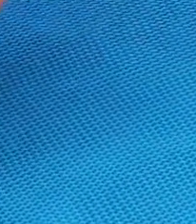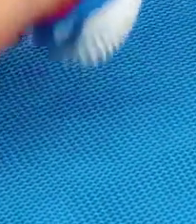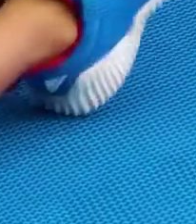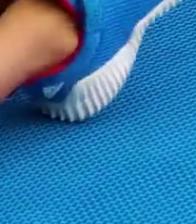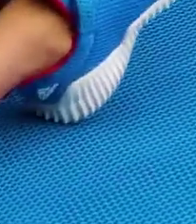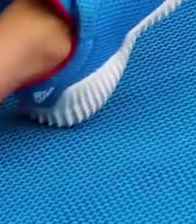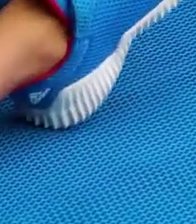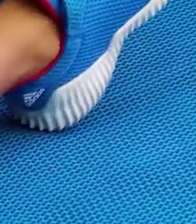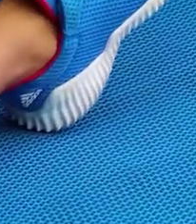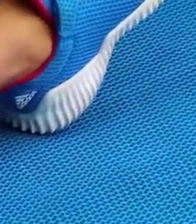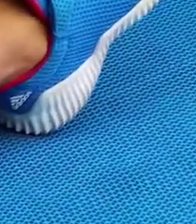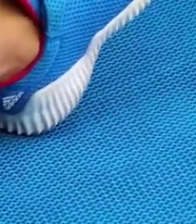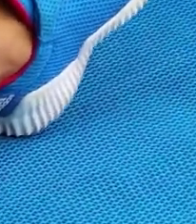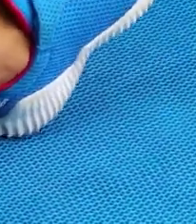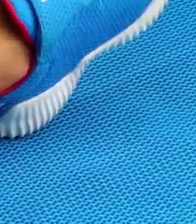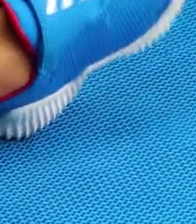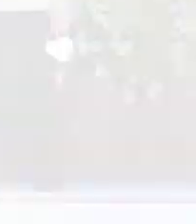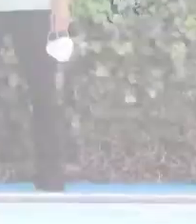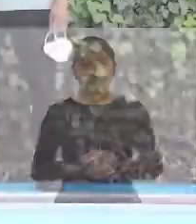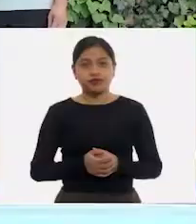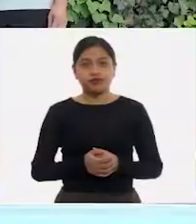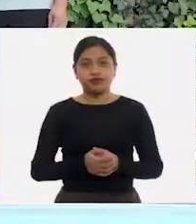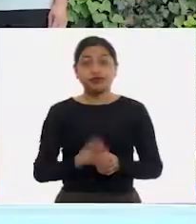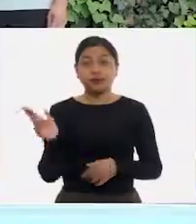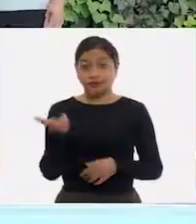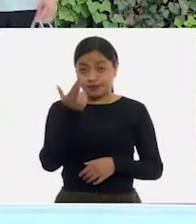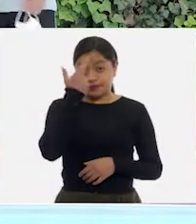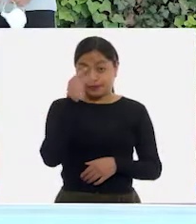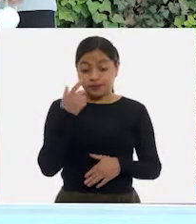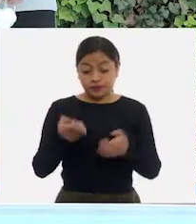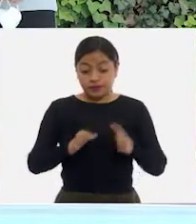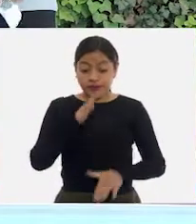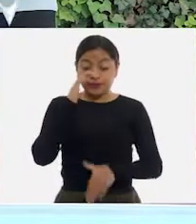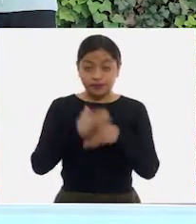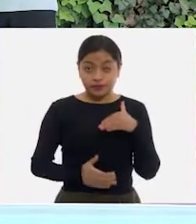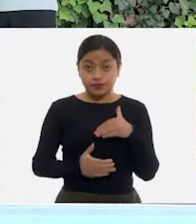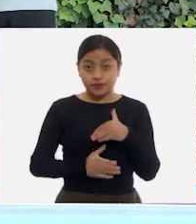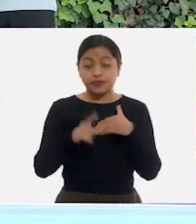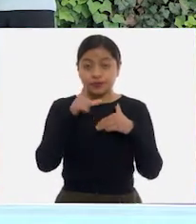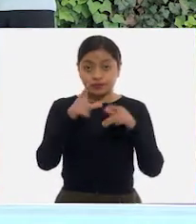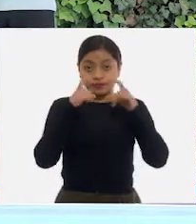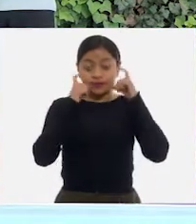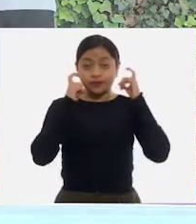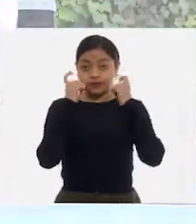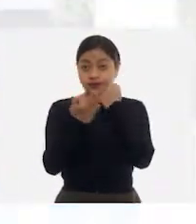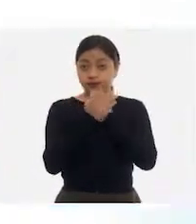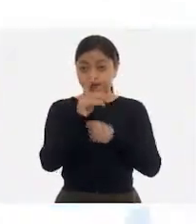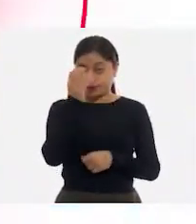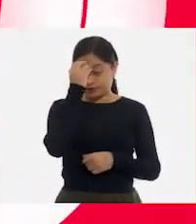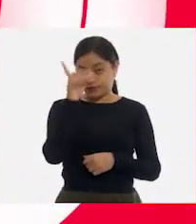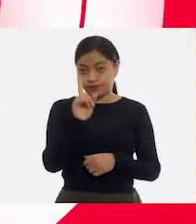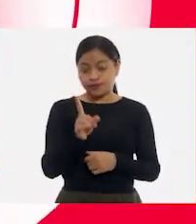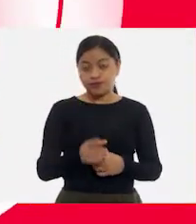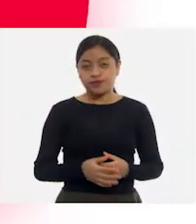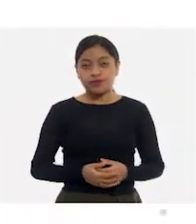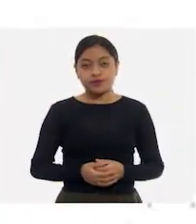3. Muy bien, Yair, bien hecho. Recuerda, al terminar la activación, no olvides la protección.